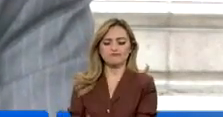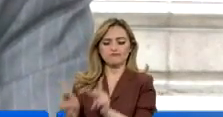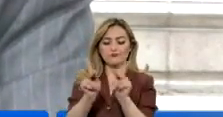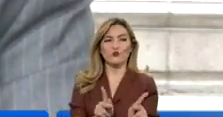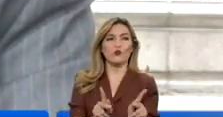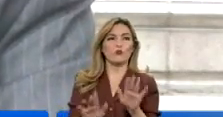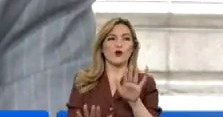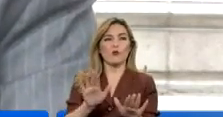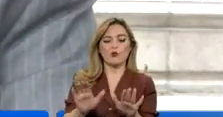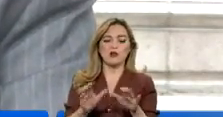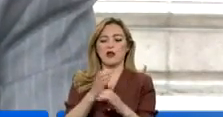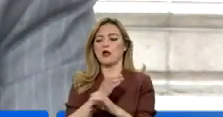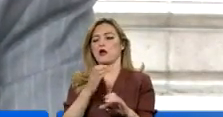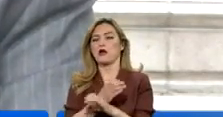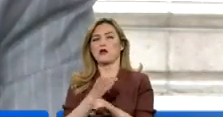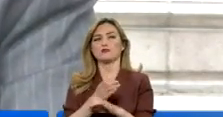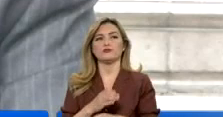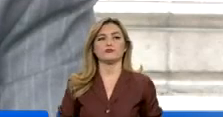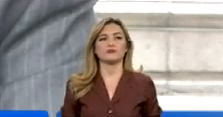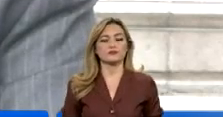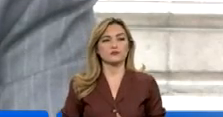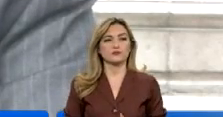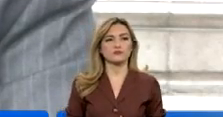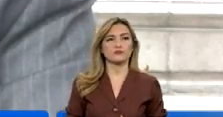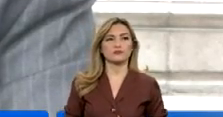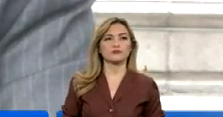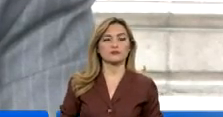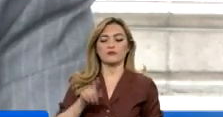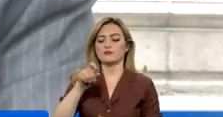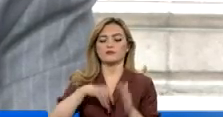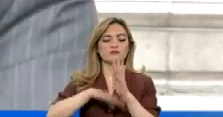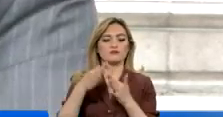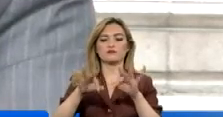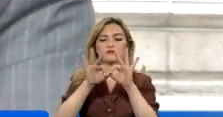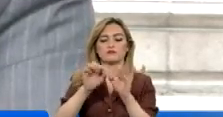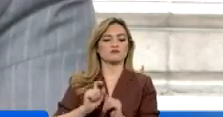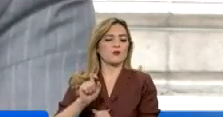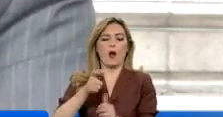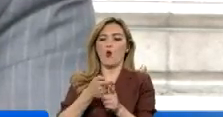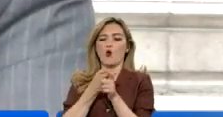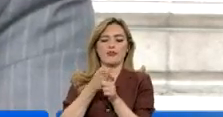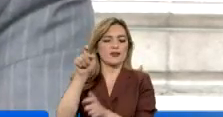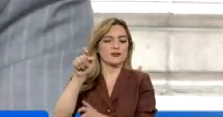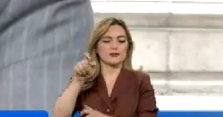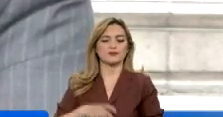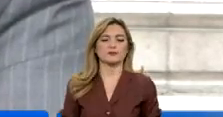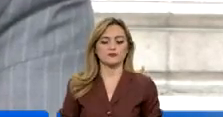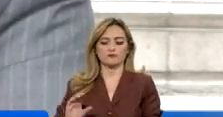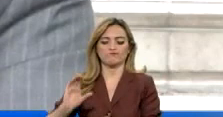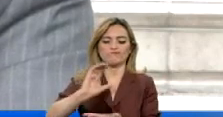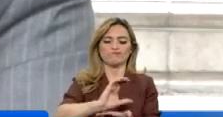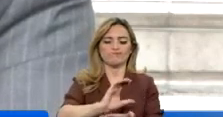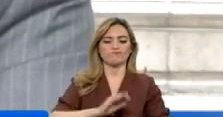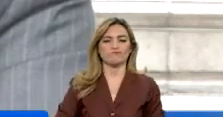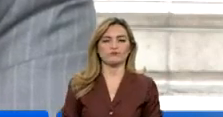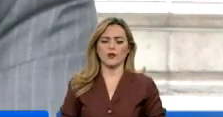ya aproximado, por supuesto, para poder cuadrar precisamente las necesidades más prioritarias. Corresponde, como hace un